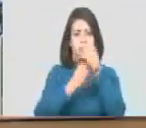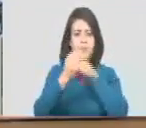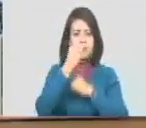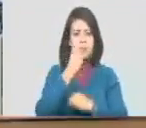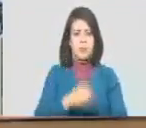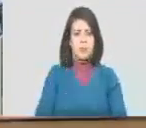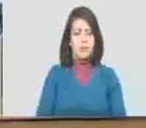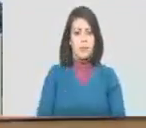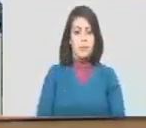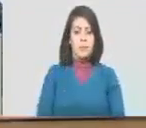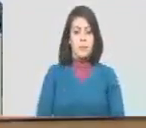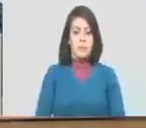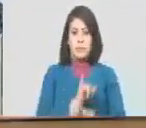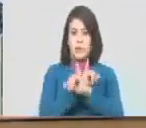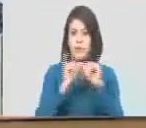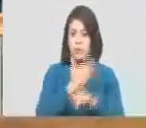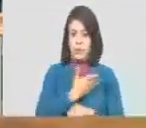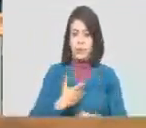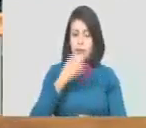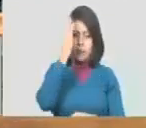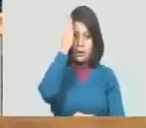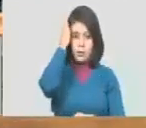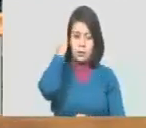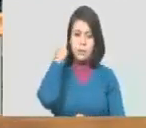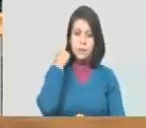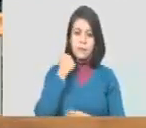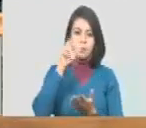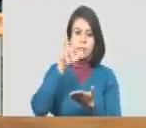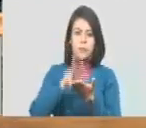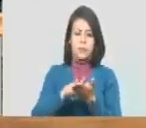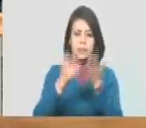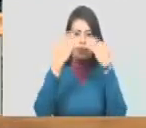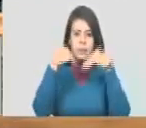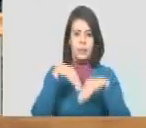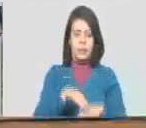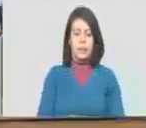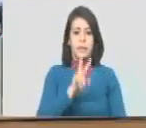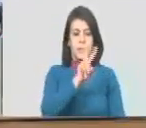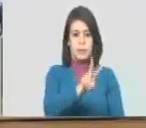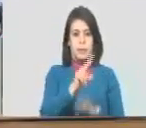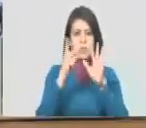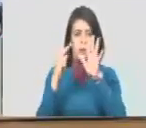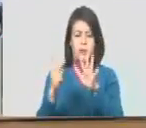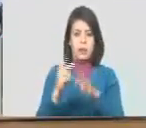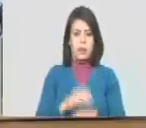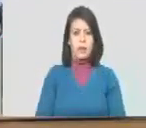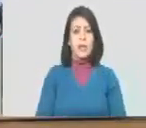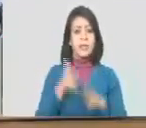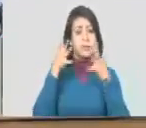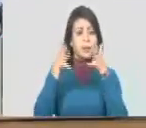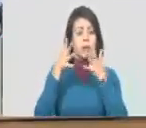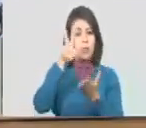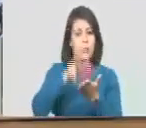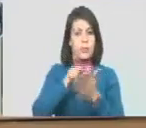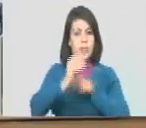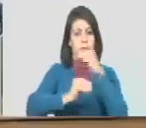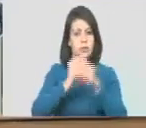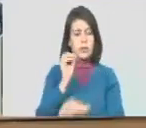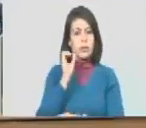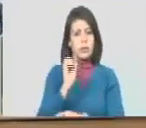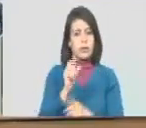alimentación. Esto, presidente. En consideración el epígrafe. Aprobado. Siguiente. 37. Se sugiere aprobar la creación